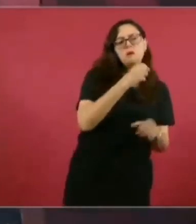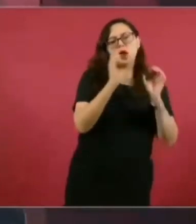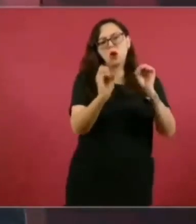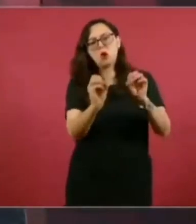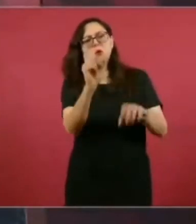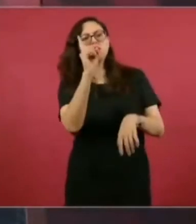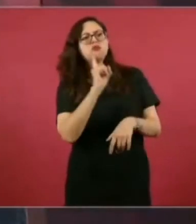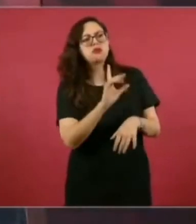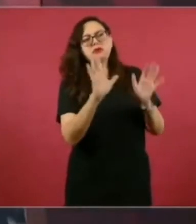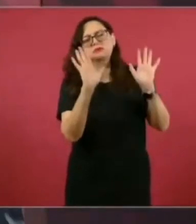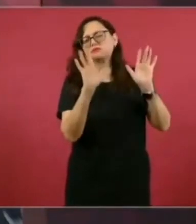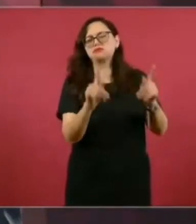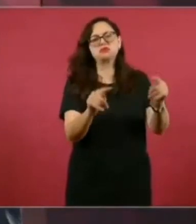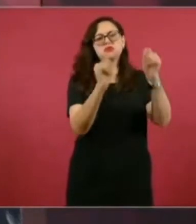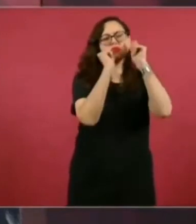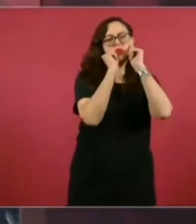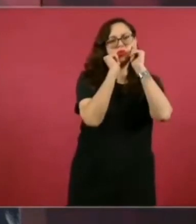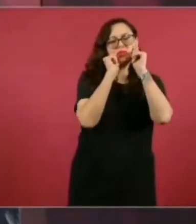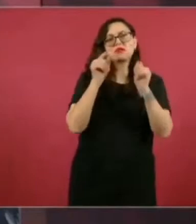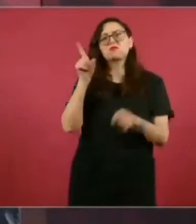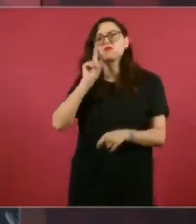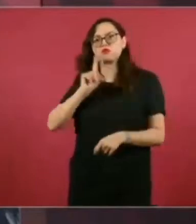buena relación.